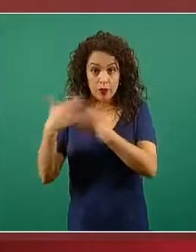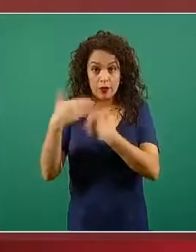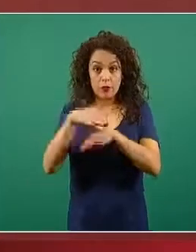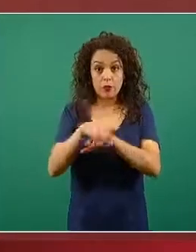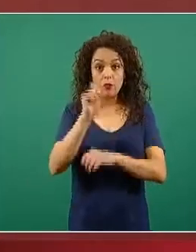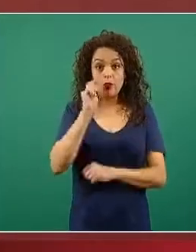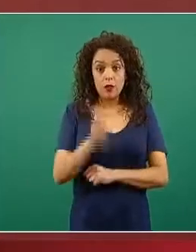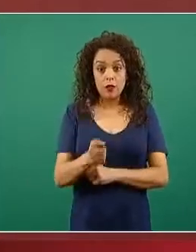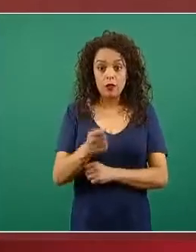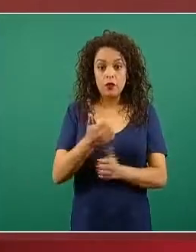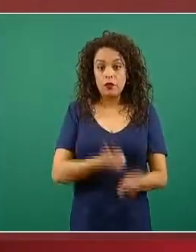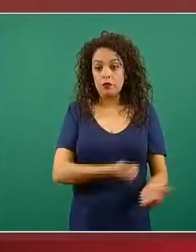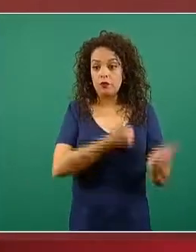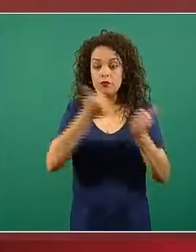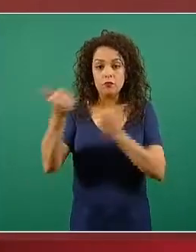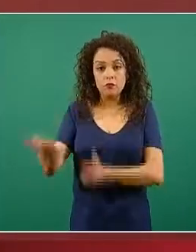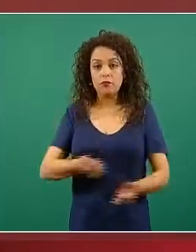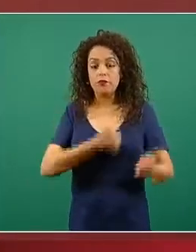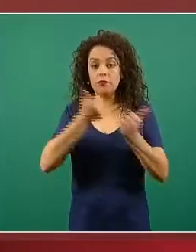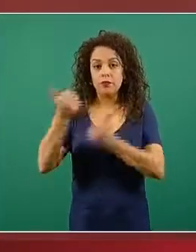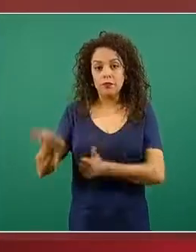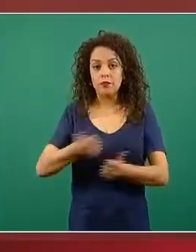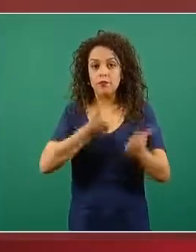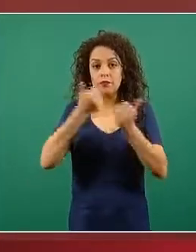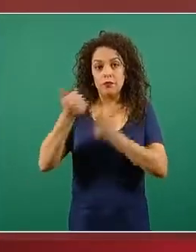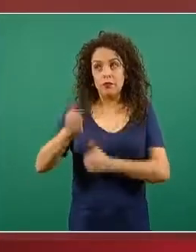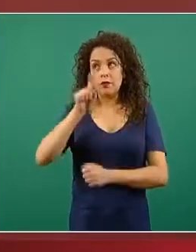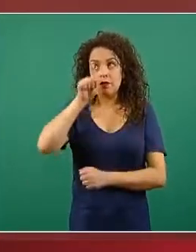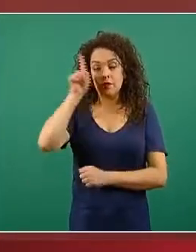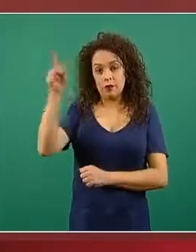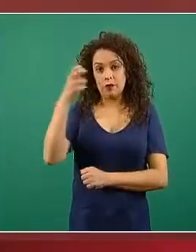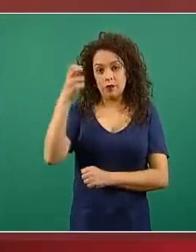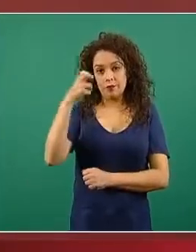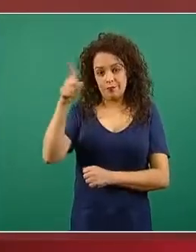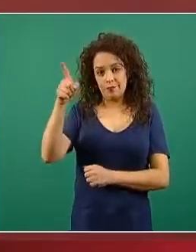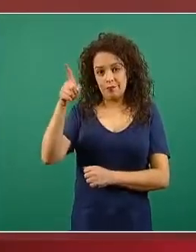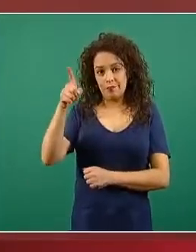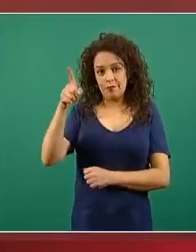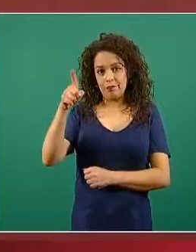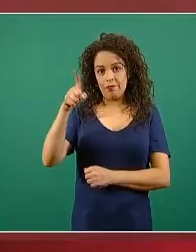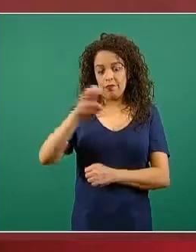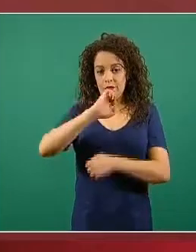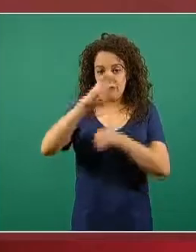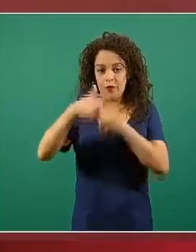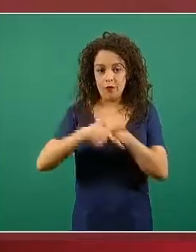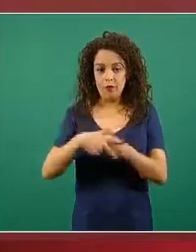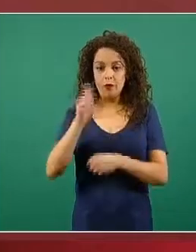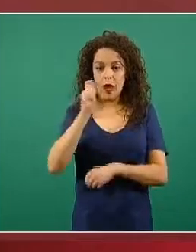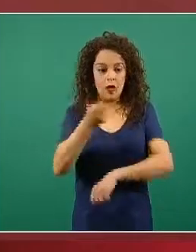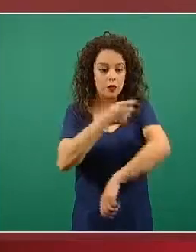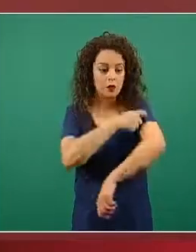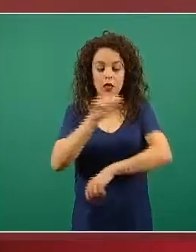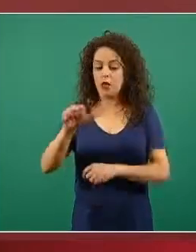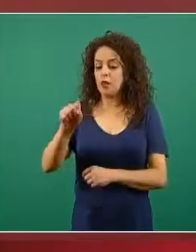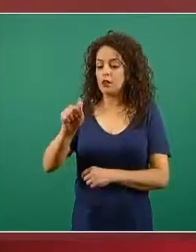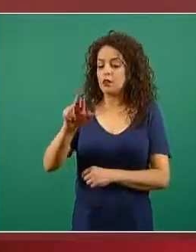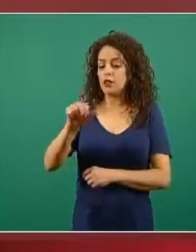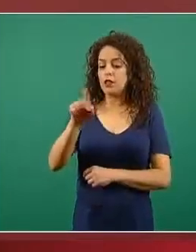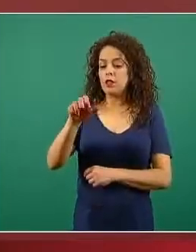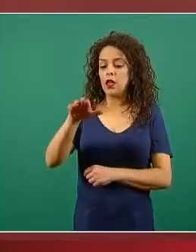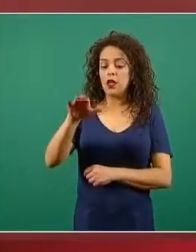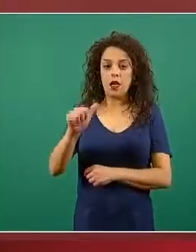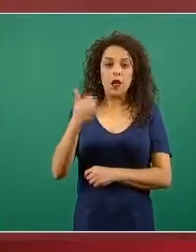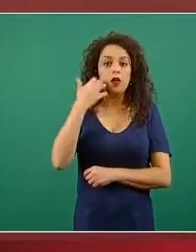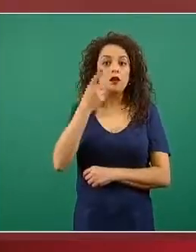la exportación o la salida del territorio de la Unión Europea de la vacuna de AstraZeneca pudiera afectar el abasto